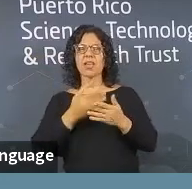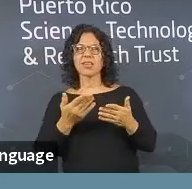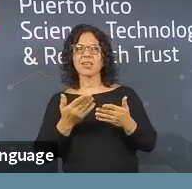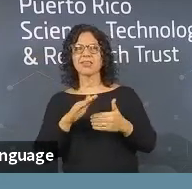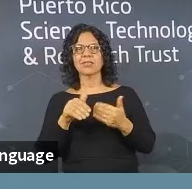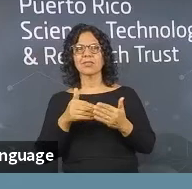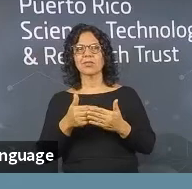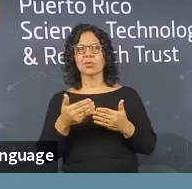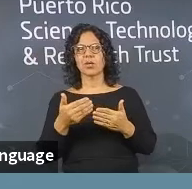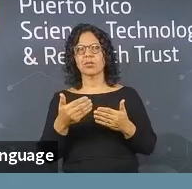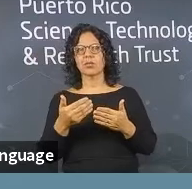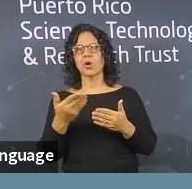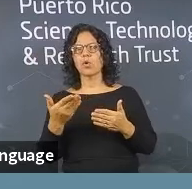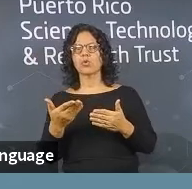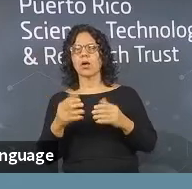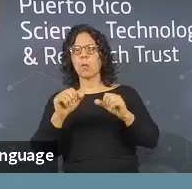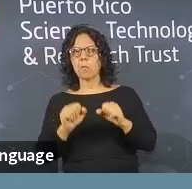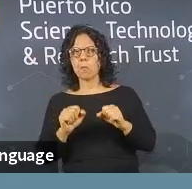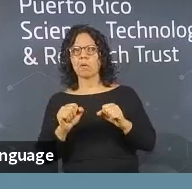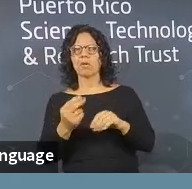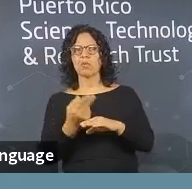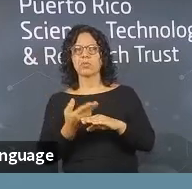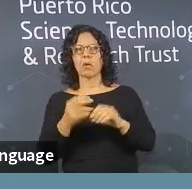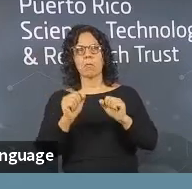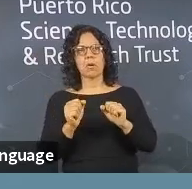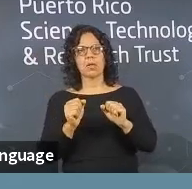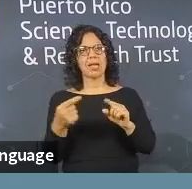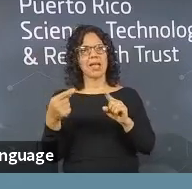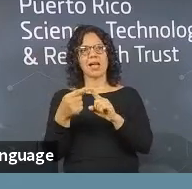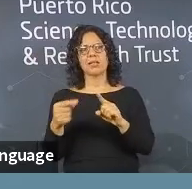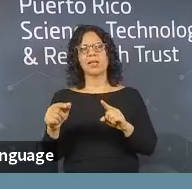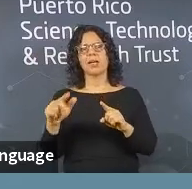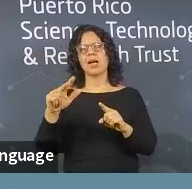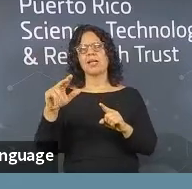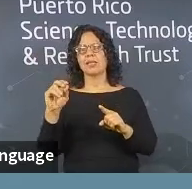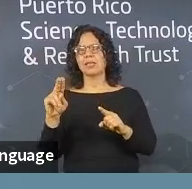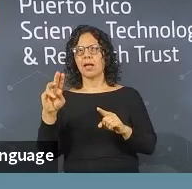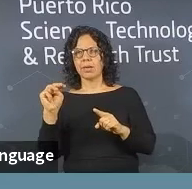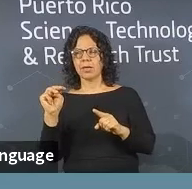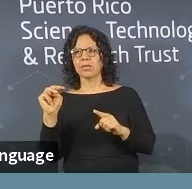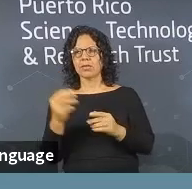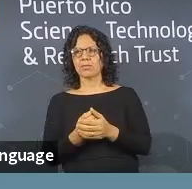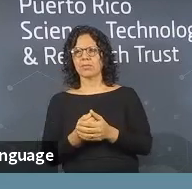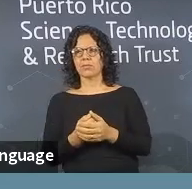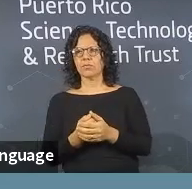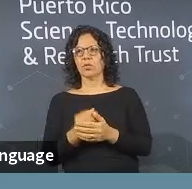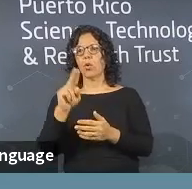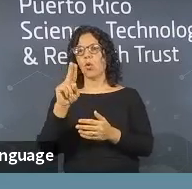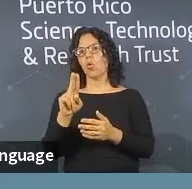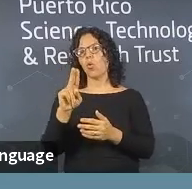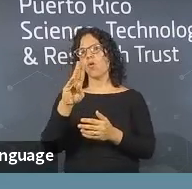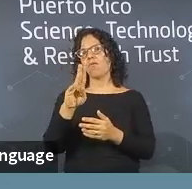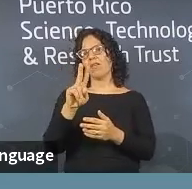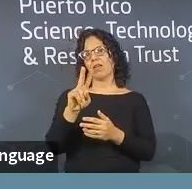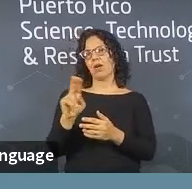todas las gotas que se encuentran en la termo pueden llegar hasta 30 micras. VB, ULB